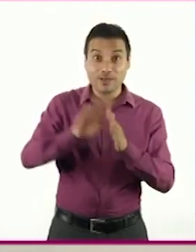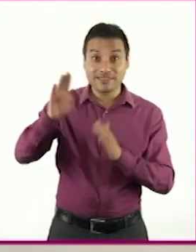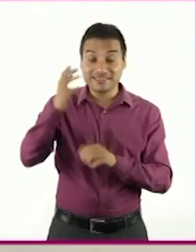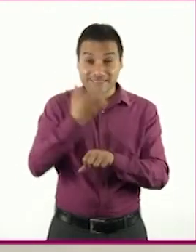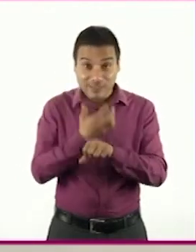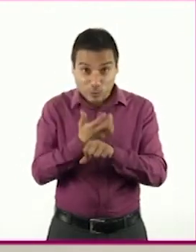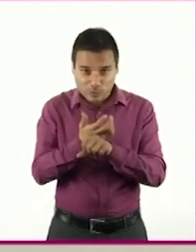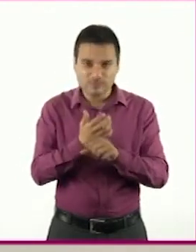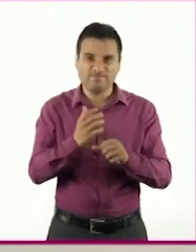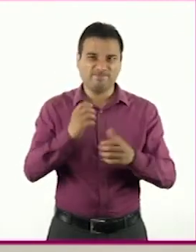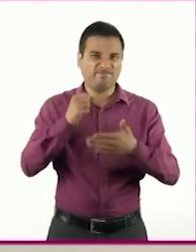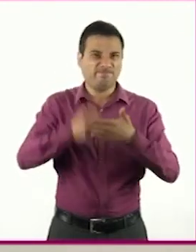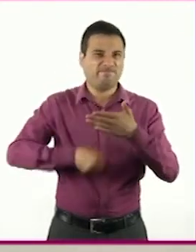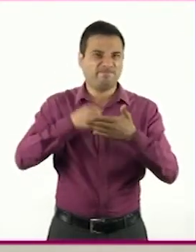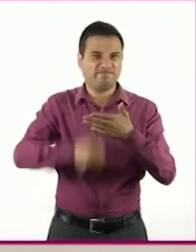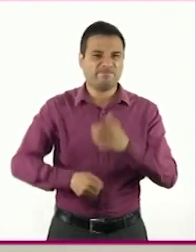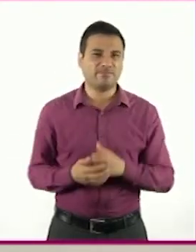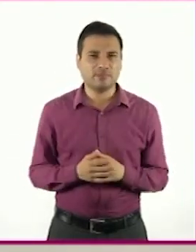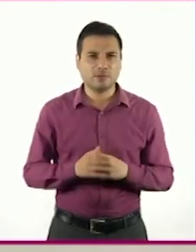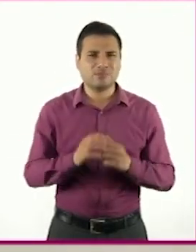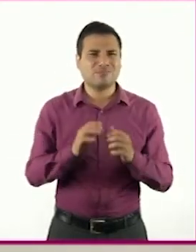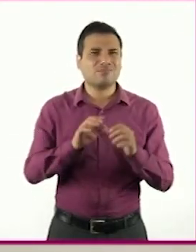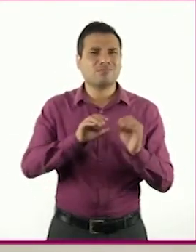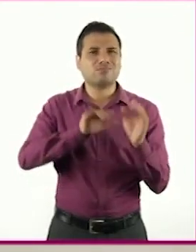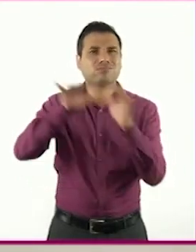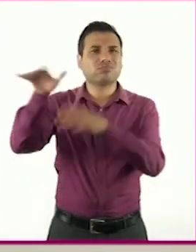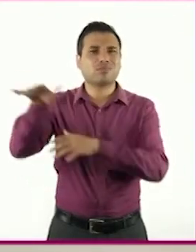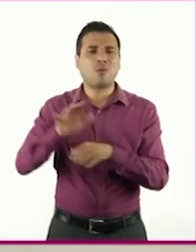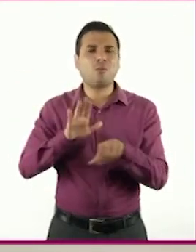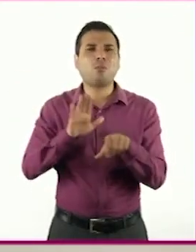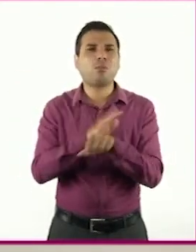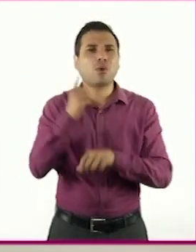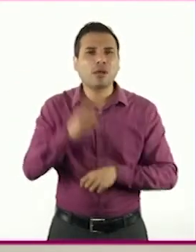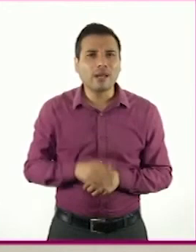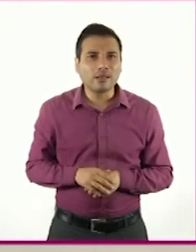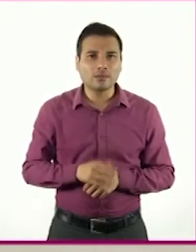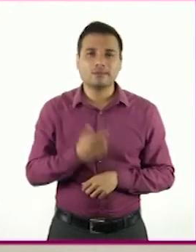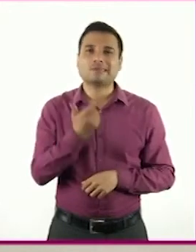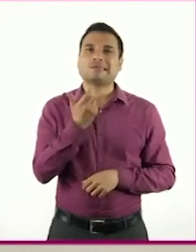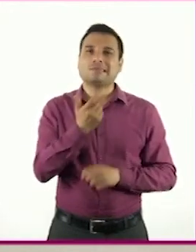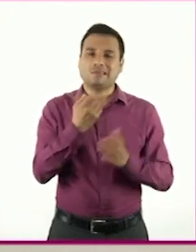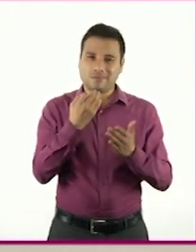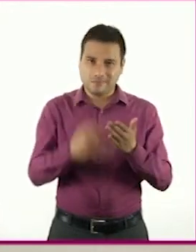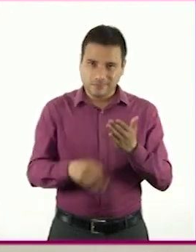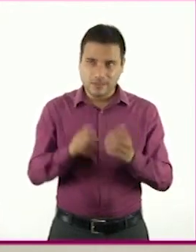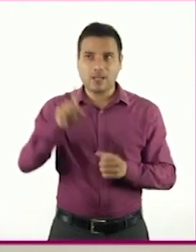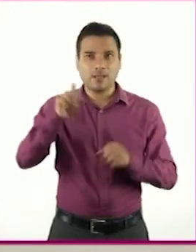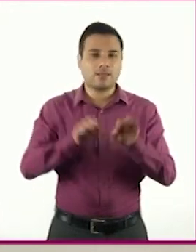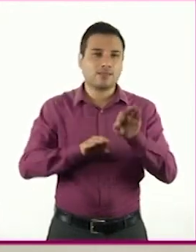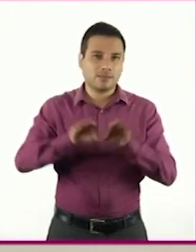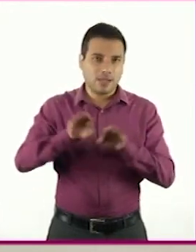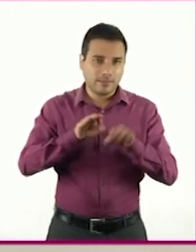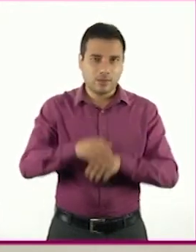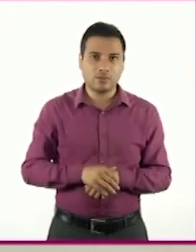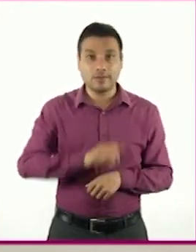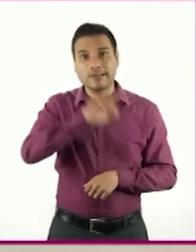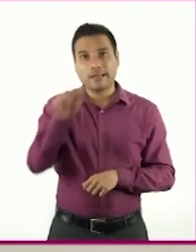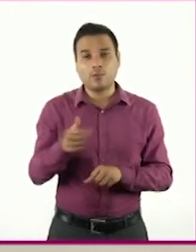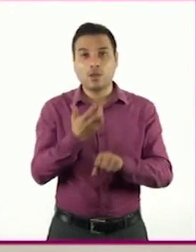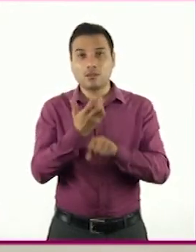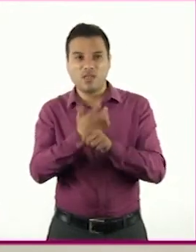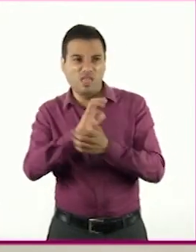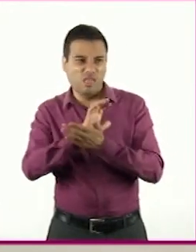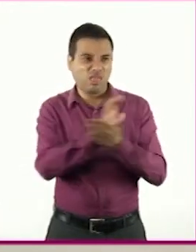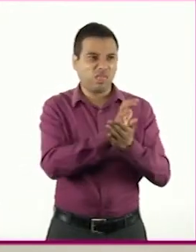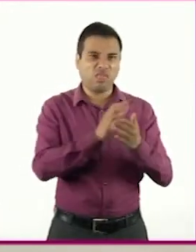Ligados a problemas sociales, económicos y raciales, los chicanos son un grupo representativo de esta defensa por una